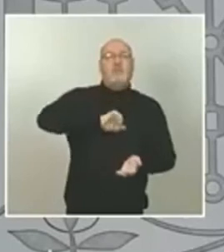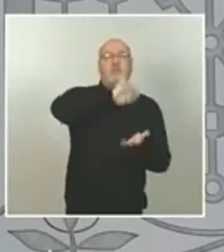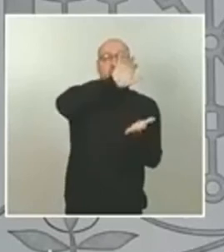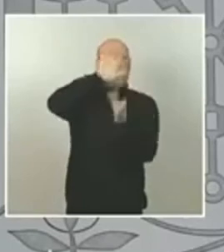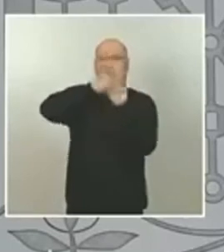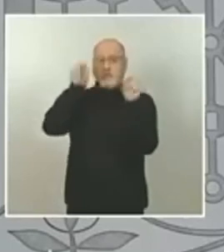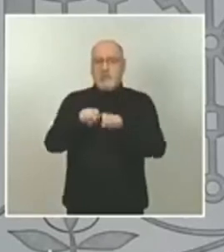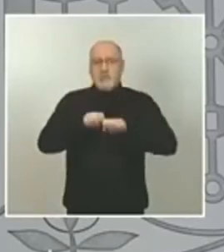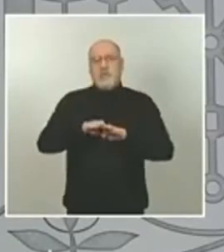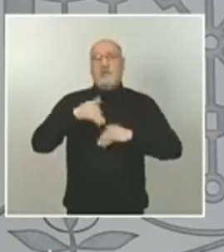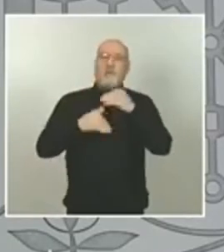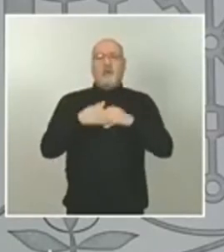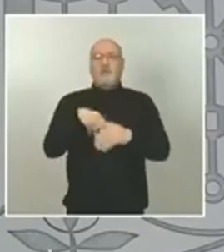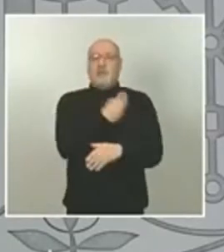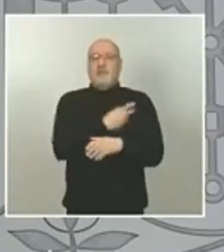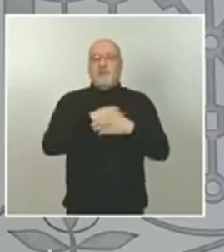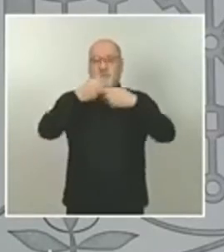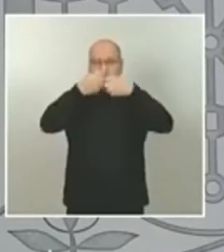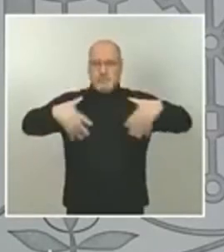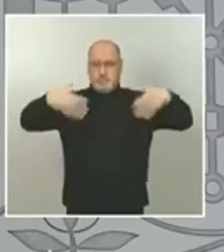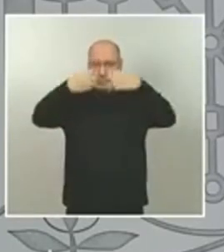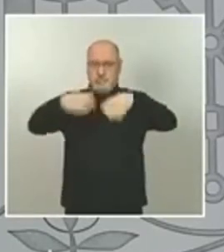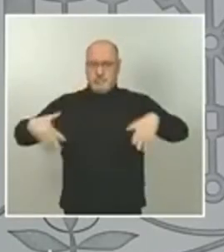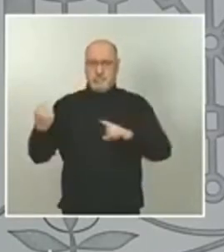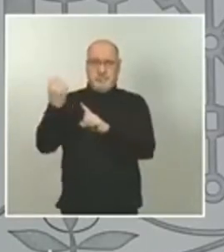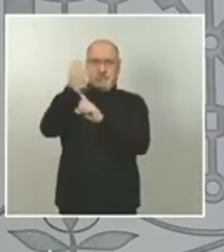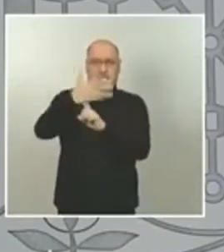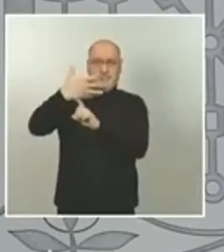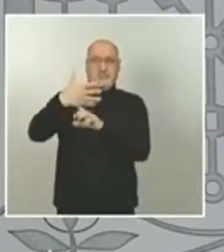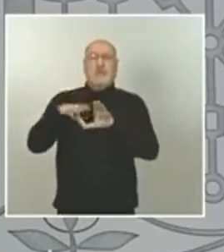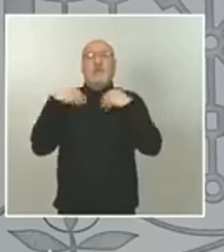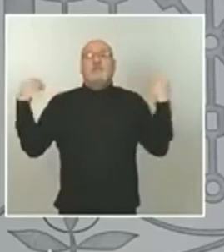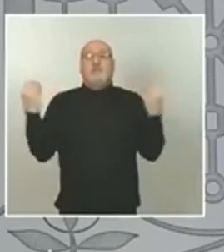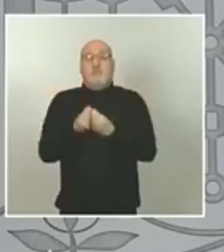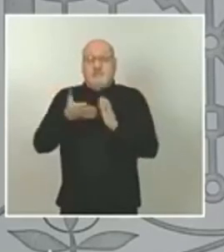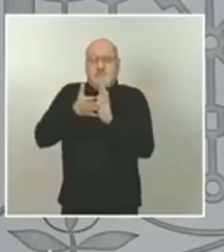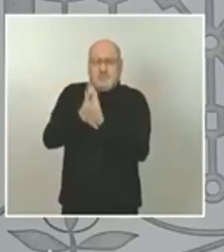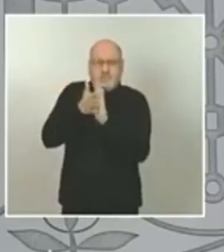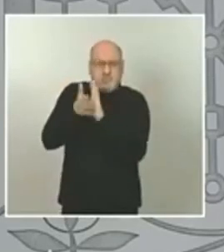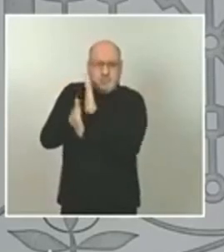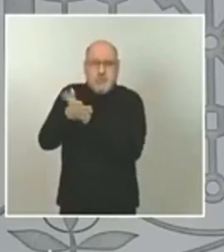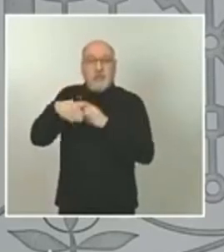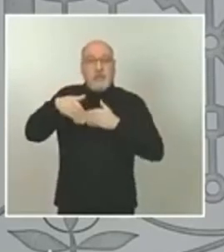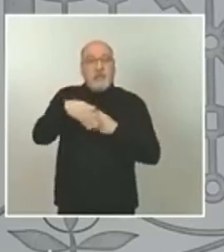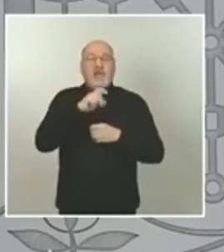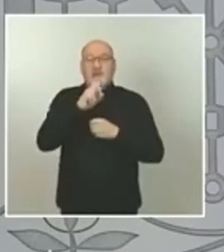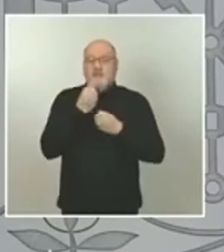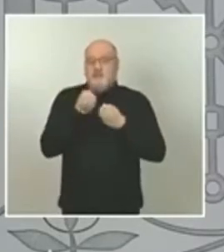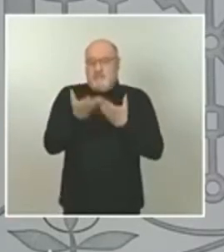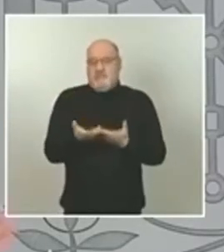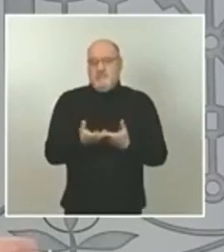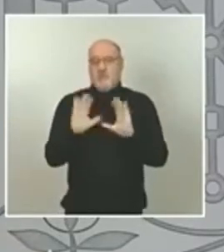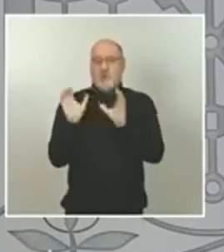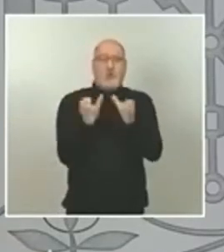caso iremos desglosando con una periodicidad que ya le iremos anunciando los distintos grupos de